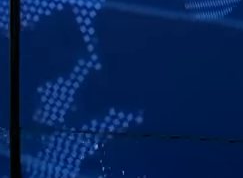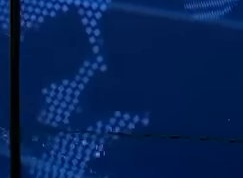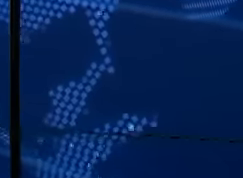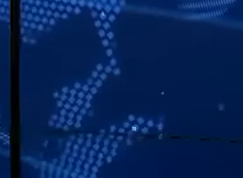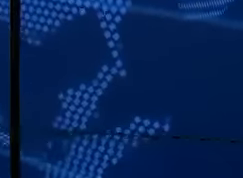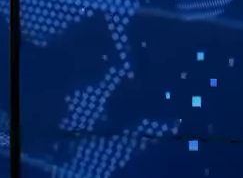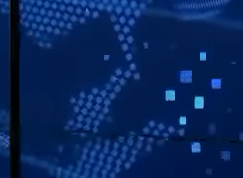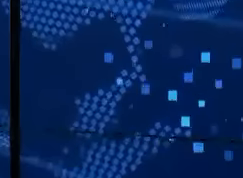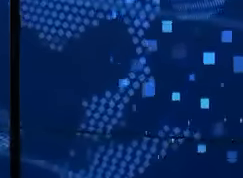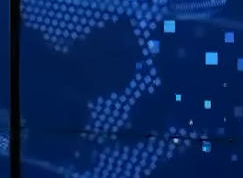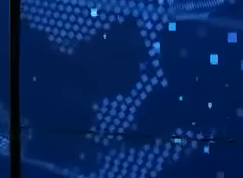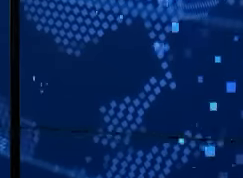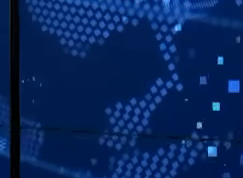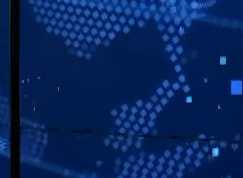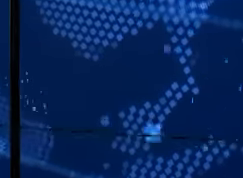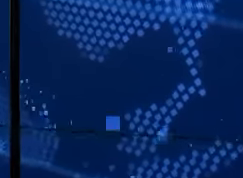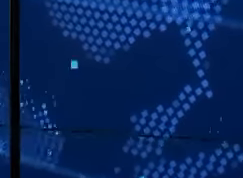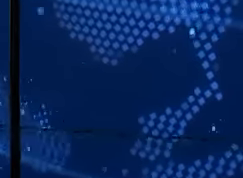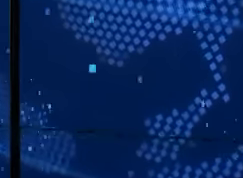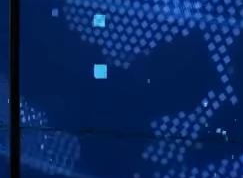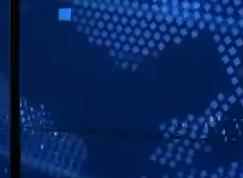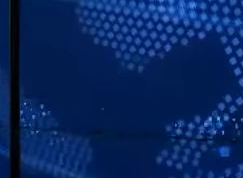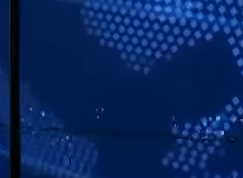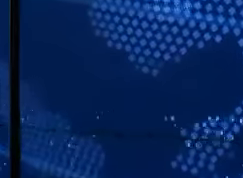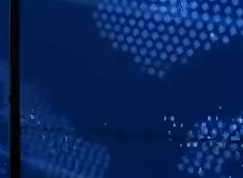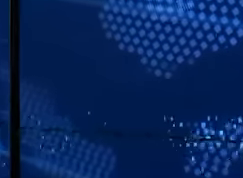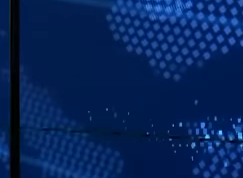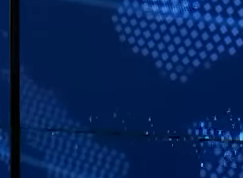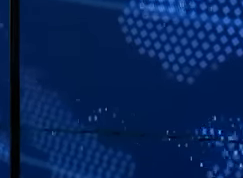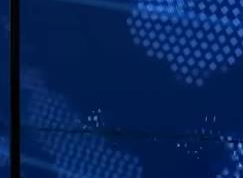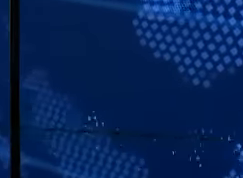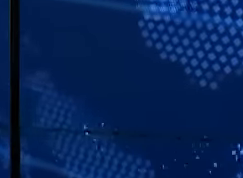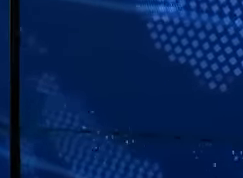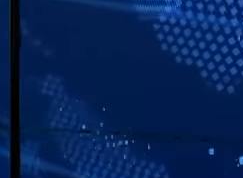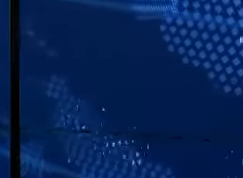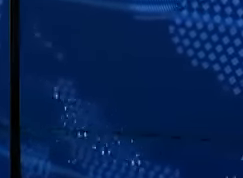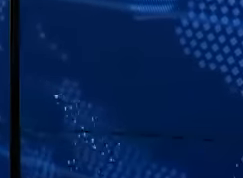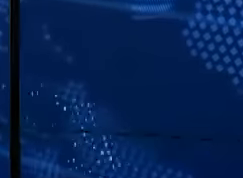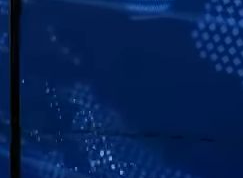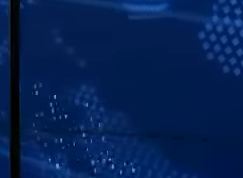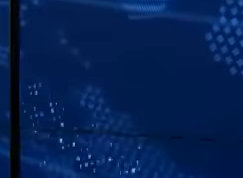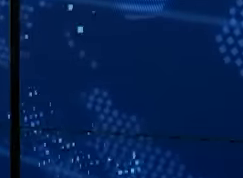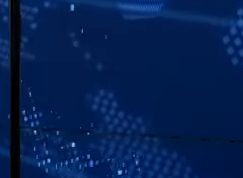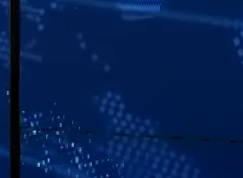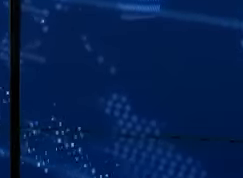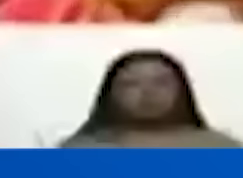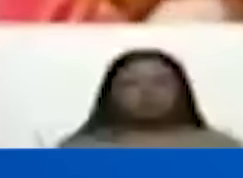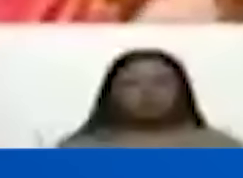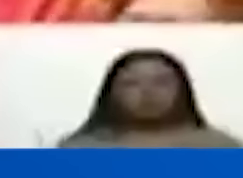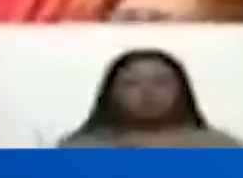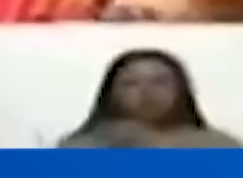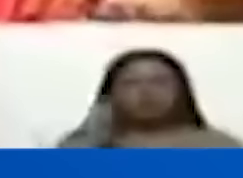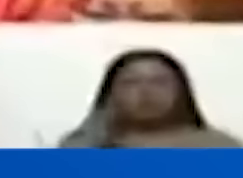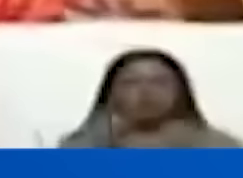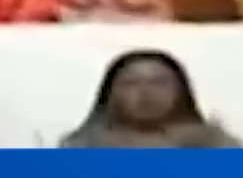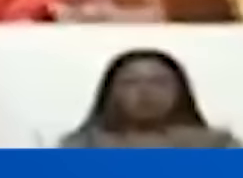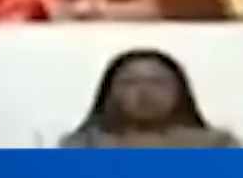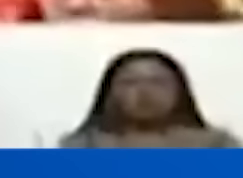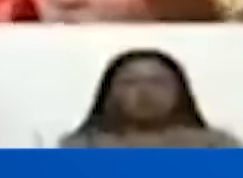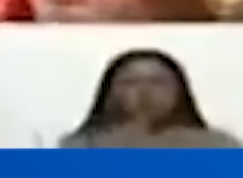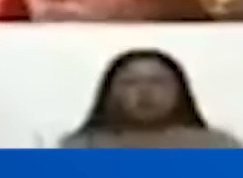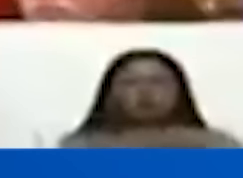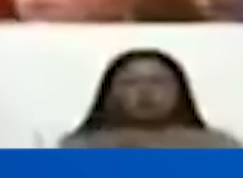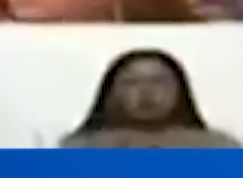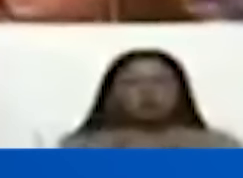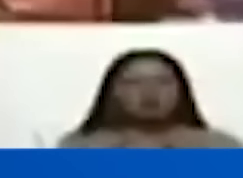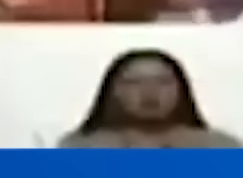planea asaltar Miraflores porque, una vez más, señala que van a cantar fraude. La oposición sacó un panfleto por